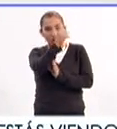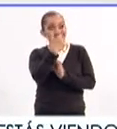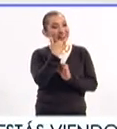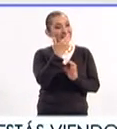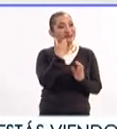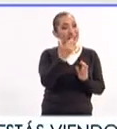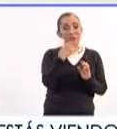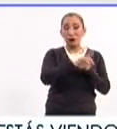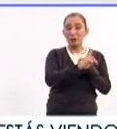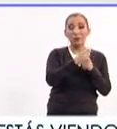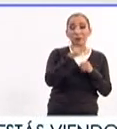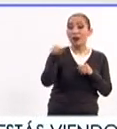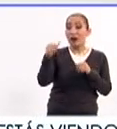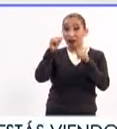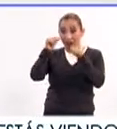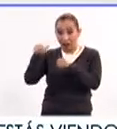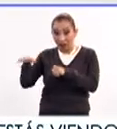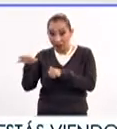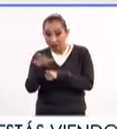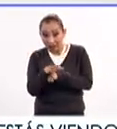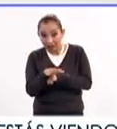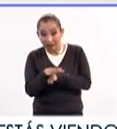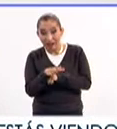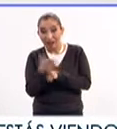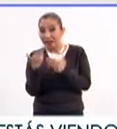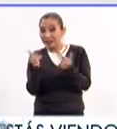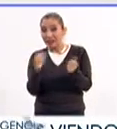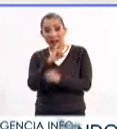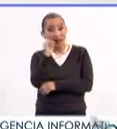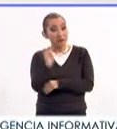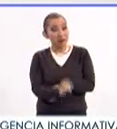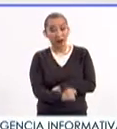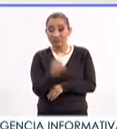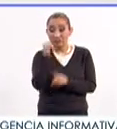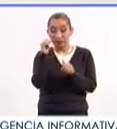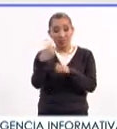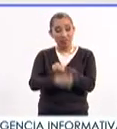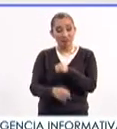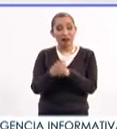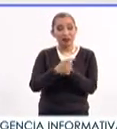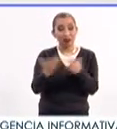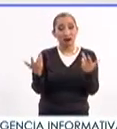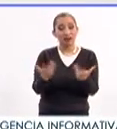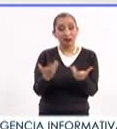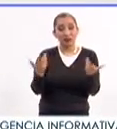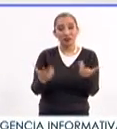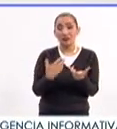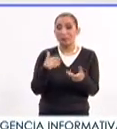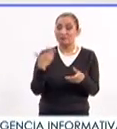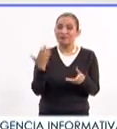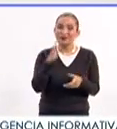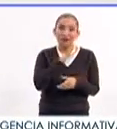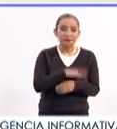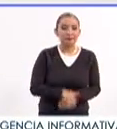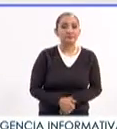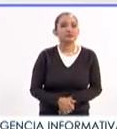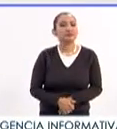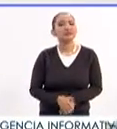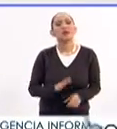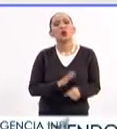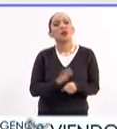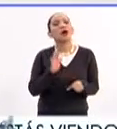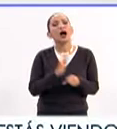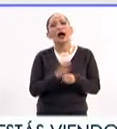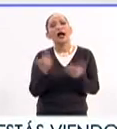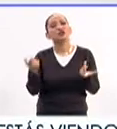cosa sin tomar en cuenta en ningún sentido el daño que estamos haciendo irreversible. ¿Cuáles son